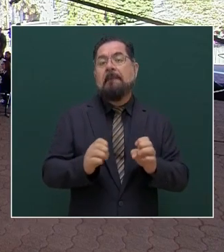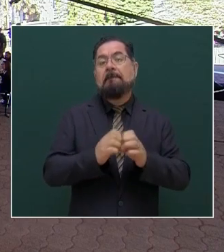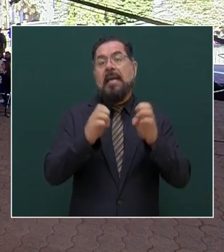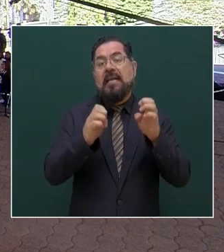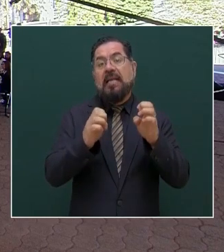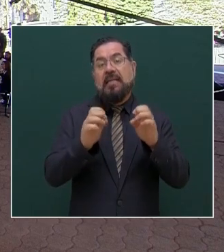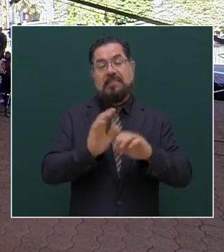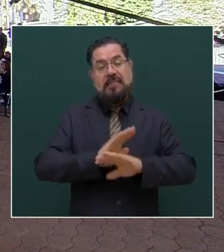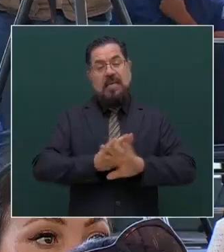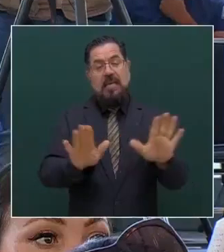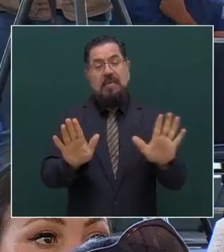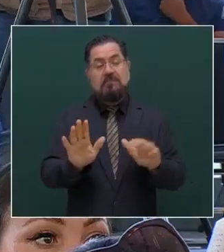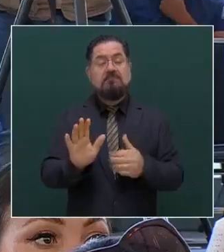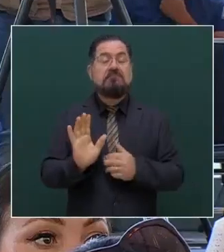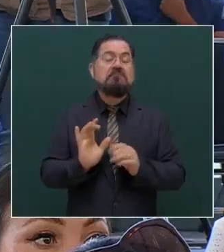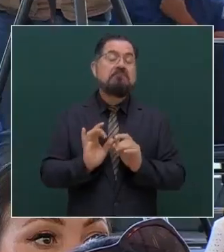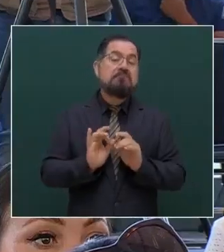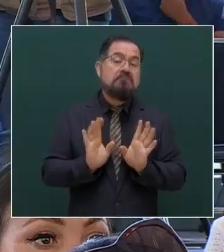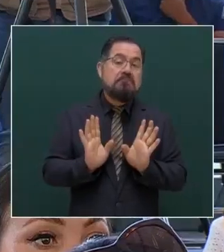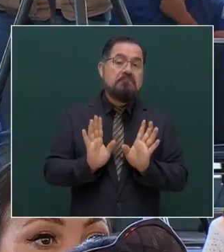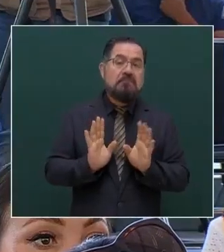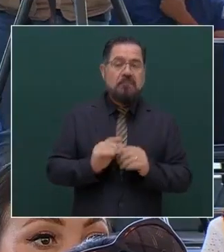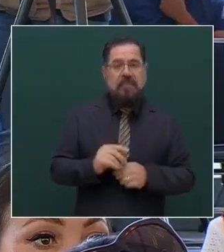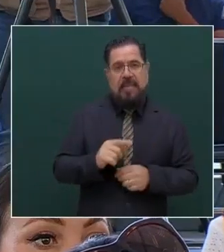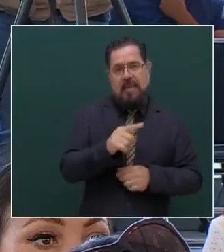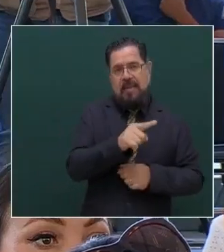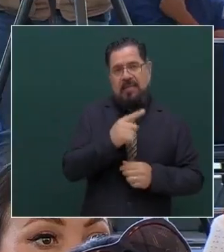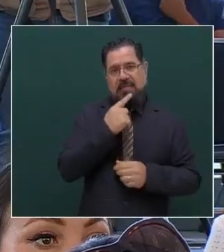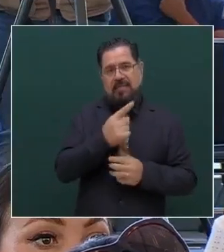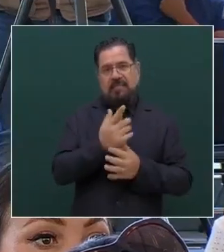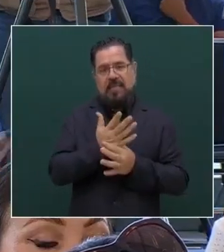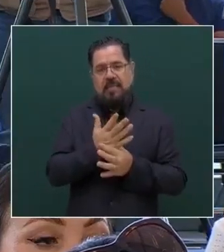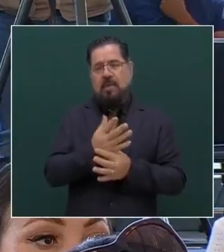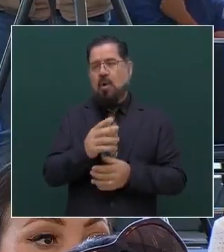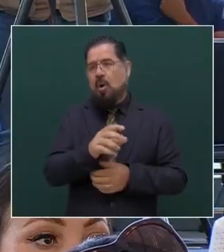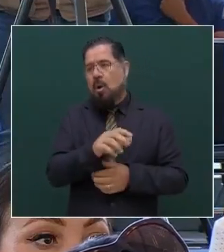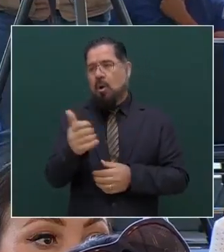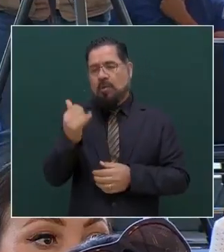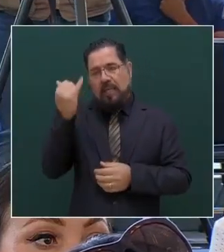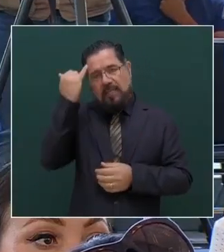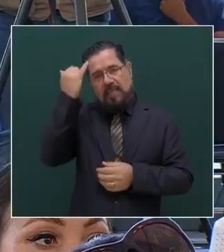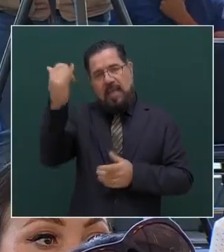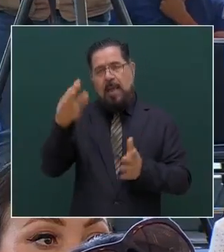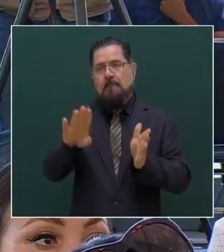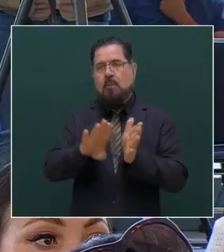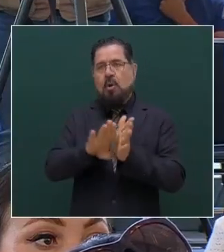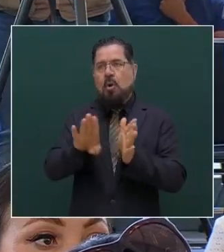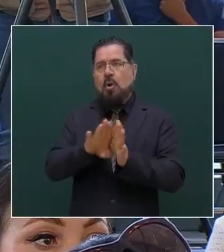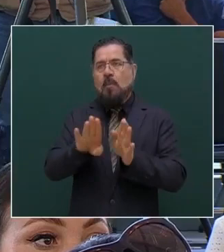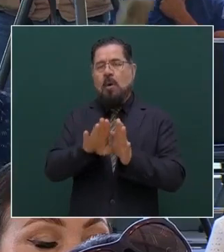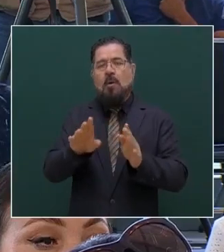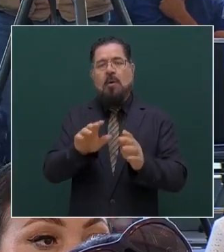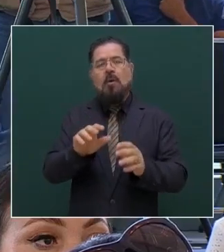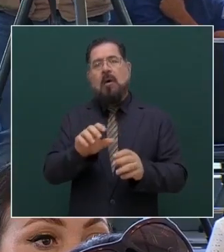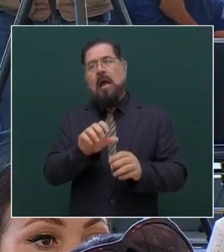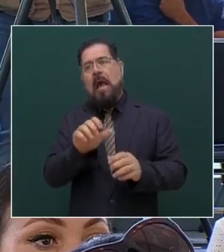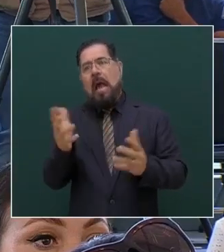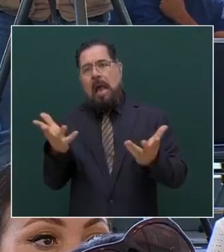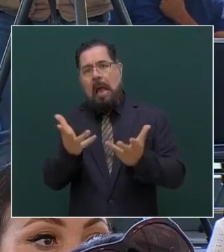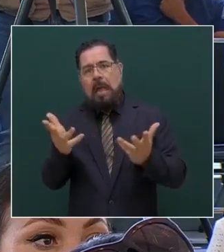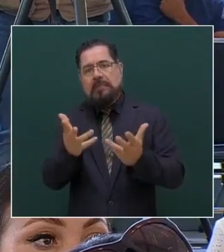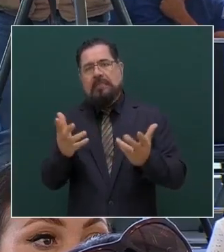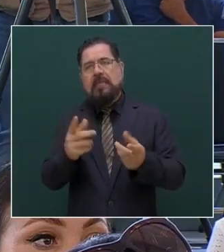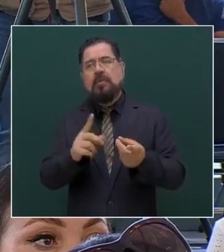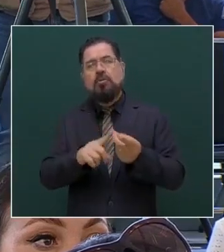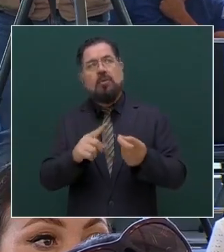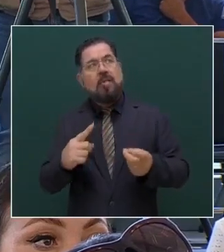algún momento. Y hablaba él de opciones como construir otras obras hidráulicas arriba del río